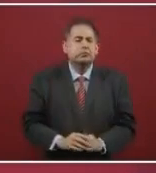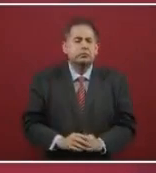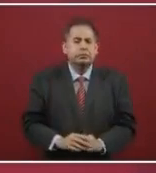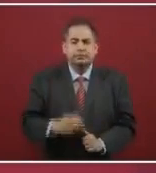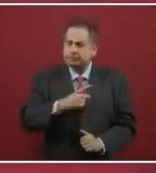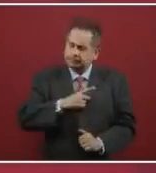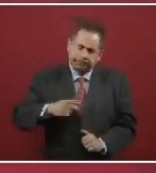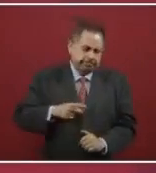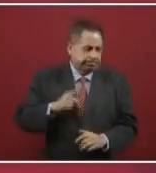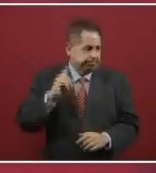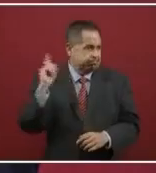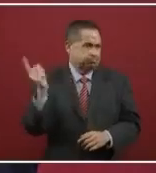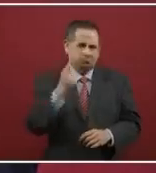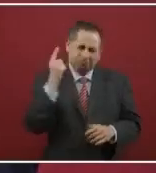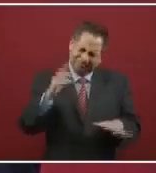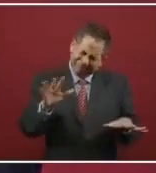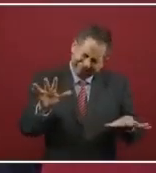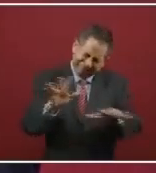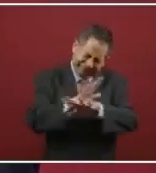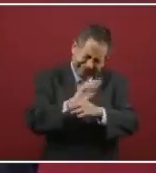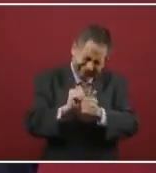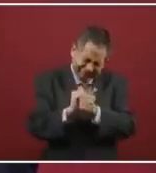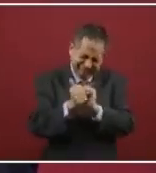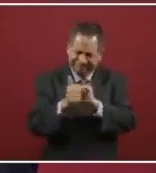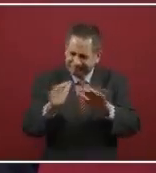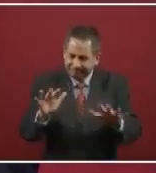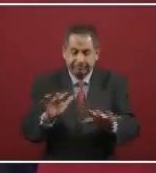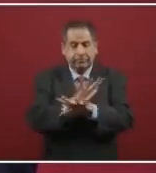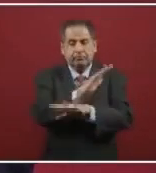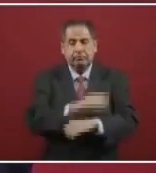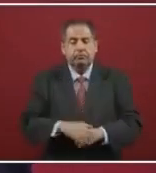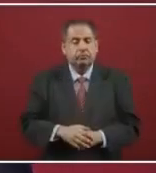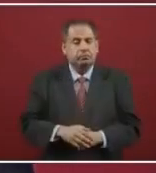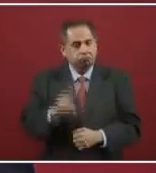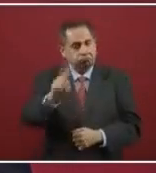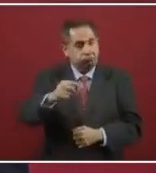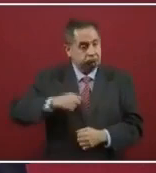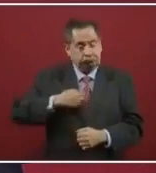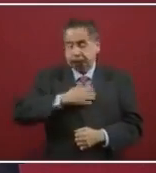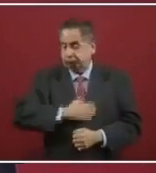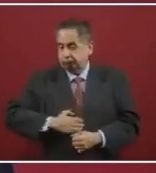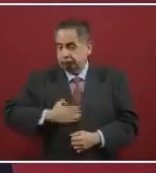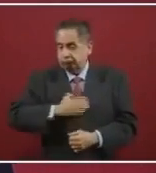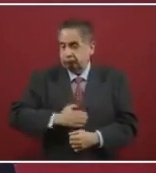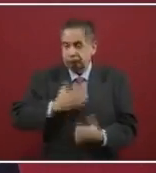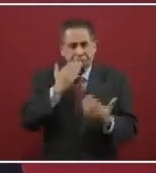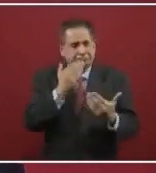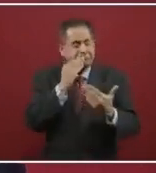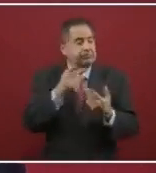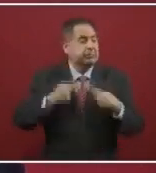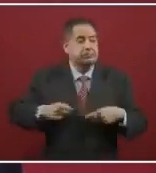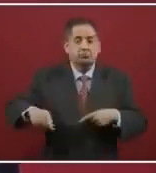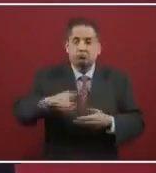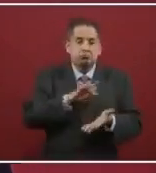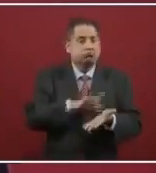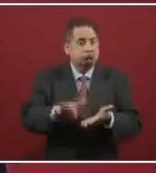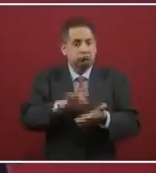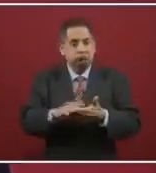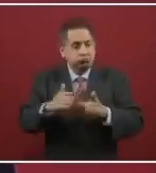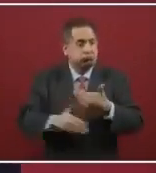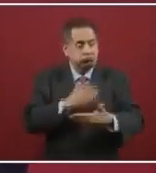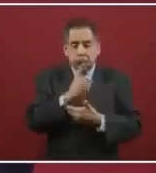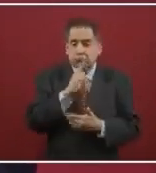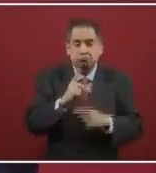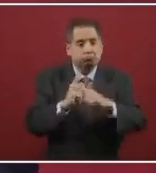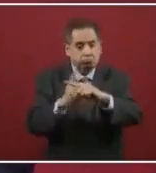Tenemos que cambiar todos y estoy muy contento porque la gente está apoyando, está